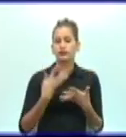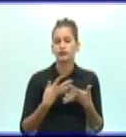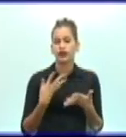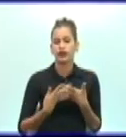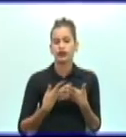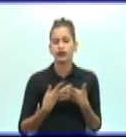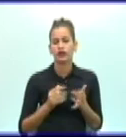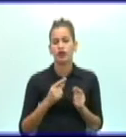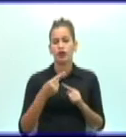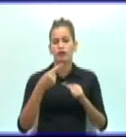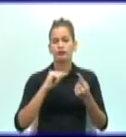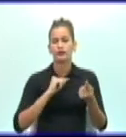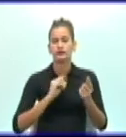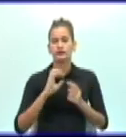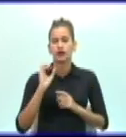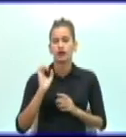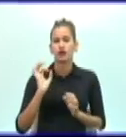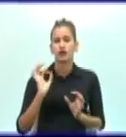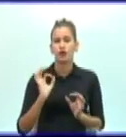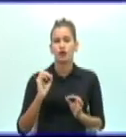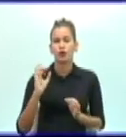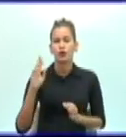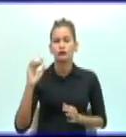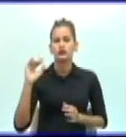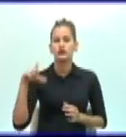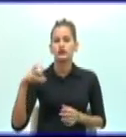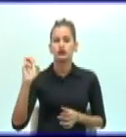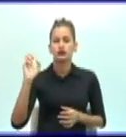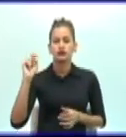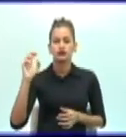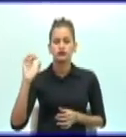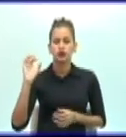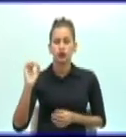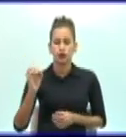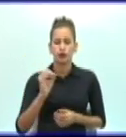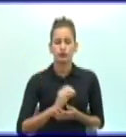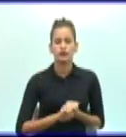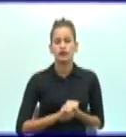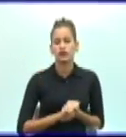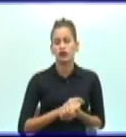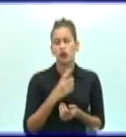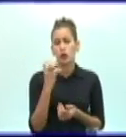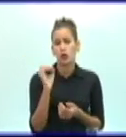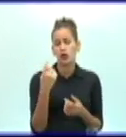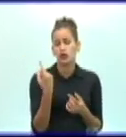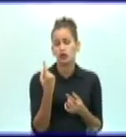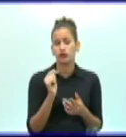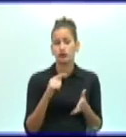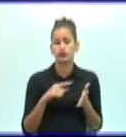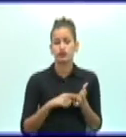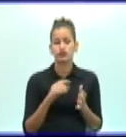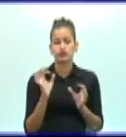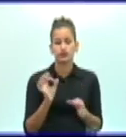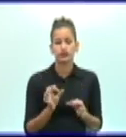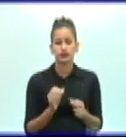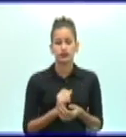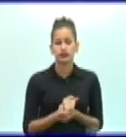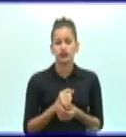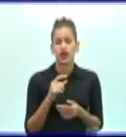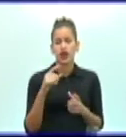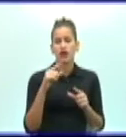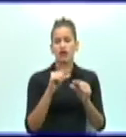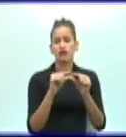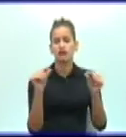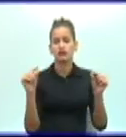O, a igual distancia de este. O es el único punto fijo, las rectas que pasan por